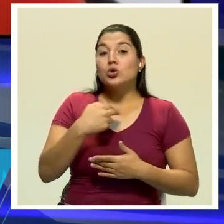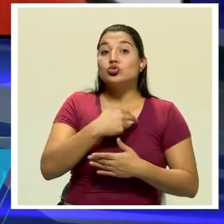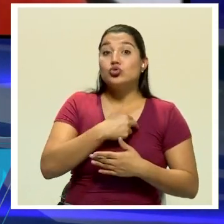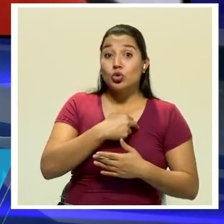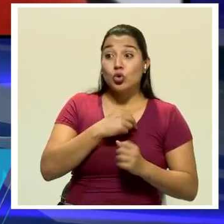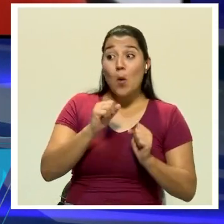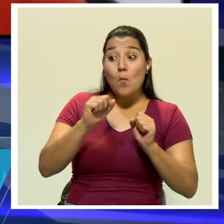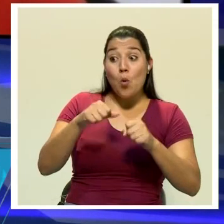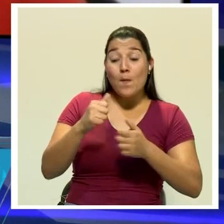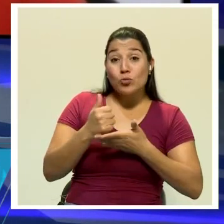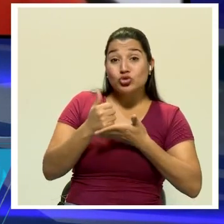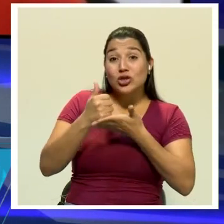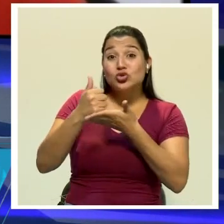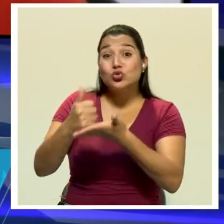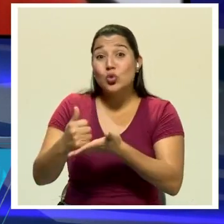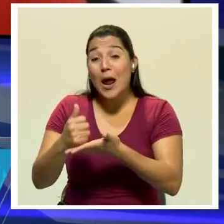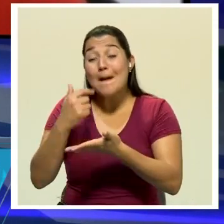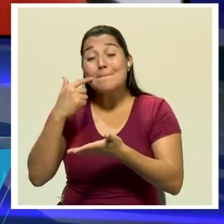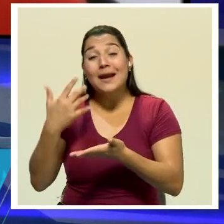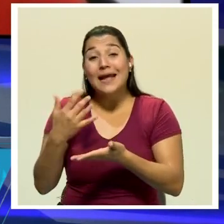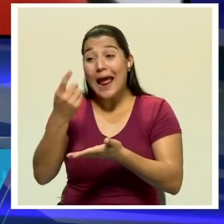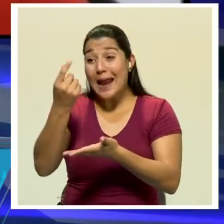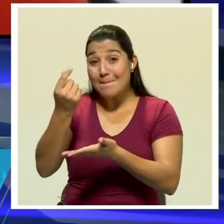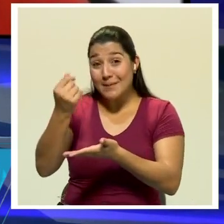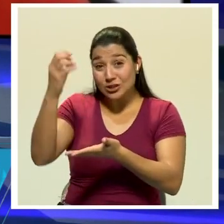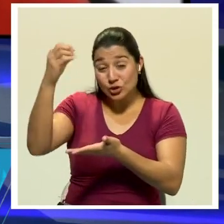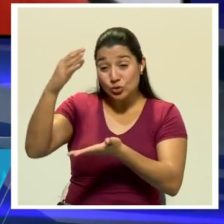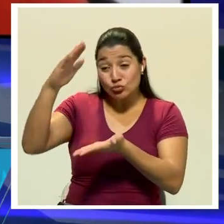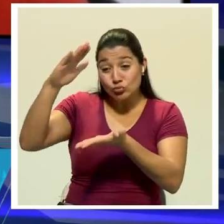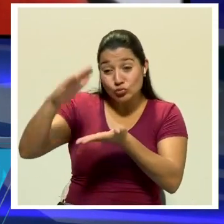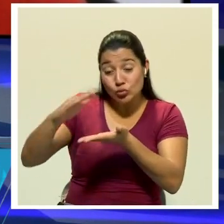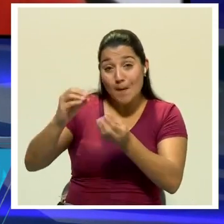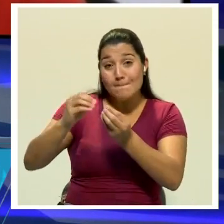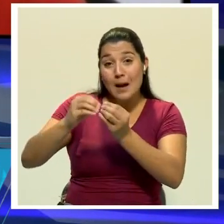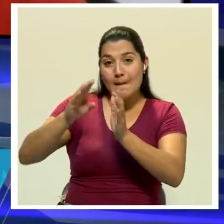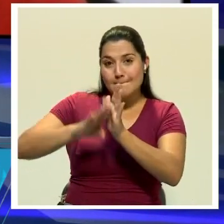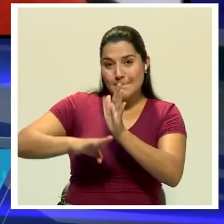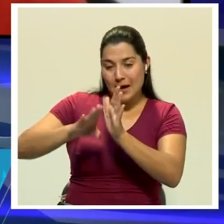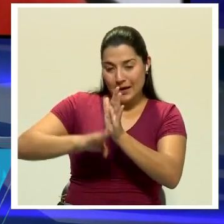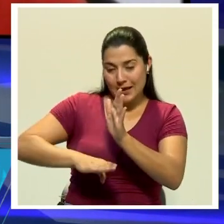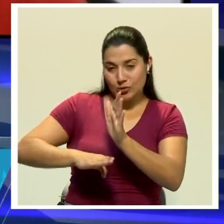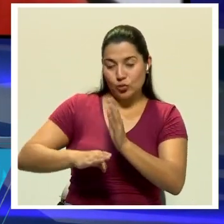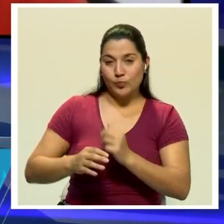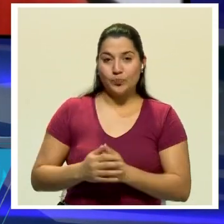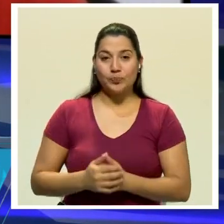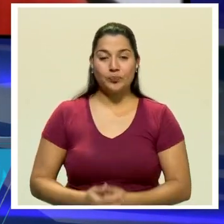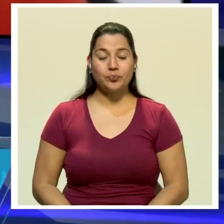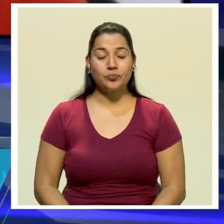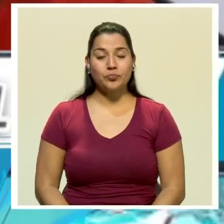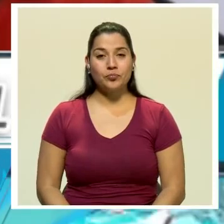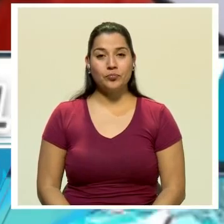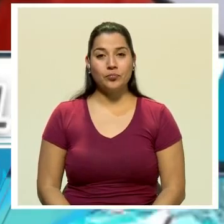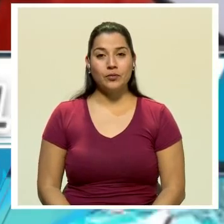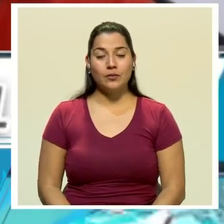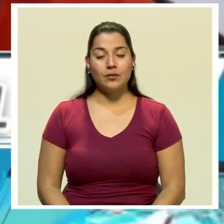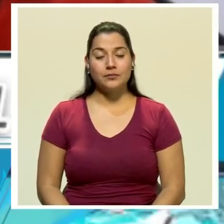colaboraríamos para que la tarifa sea una tarifa muchísimo más barata las que maneje el ICE con este tren funcionando.